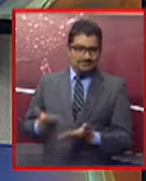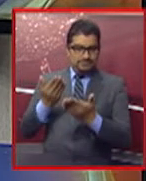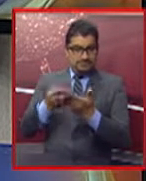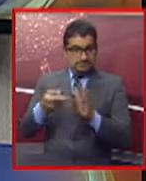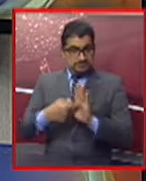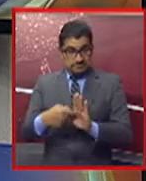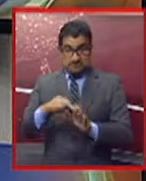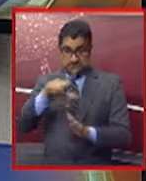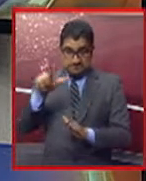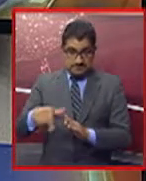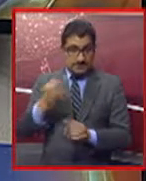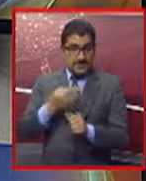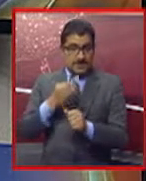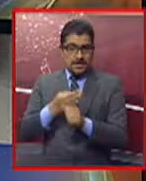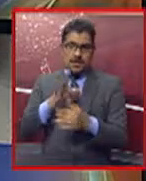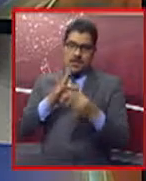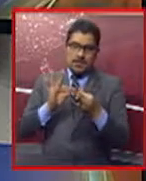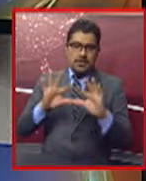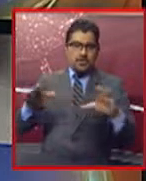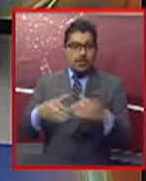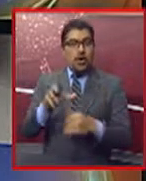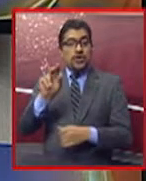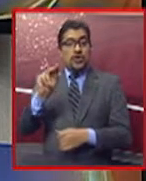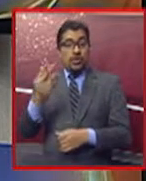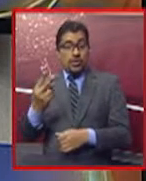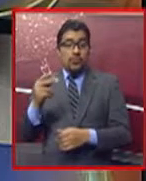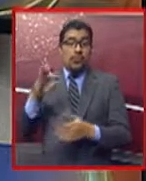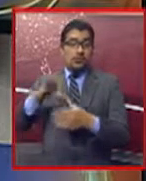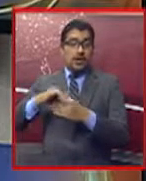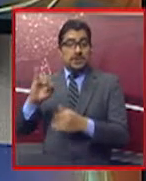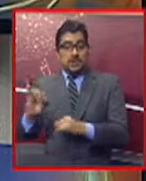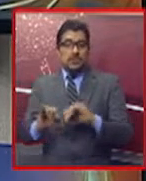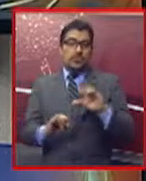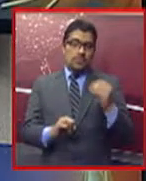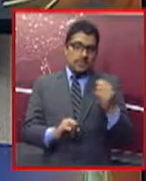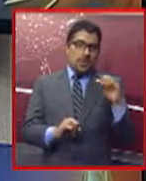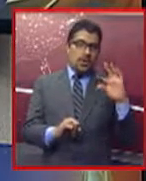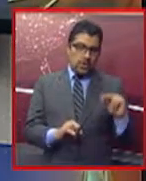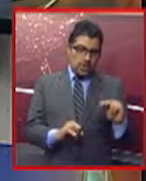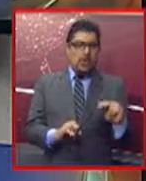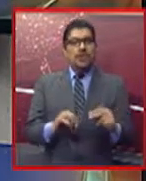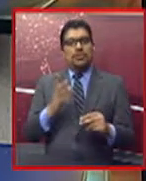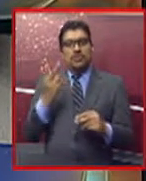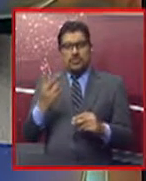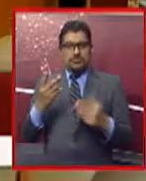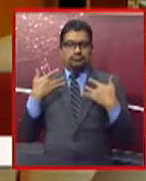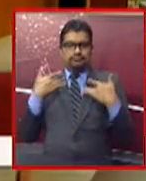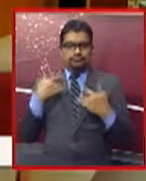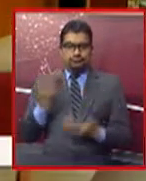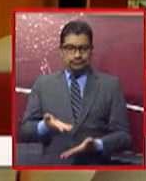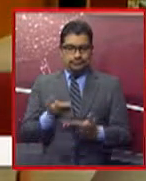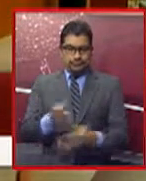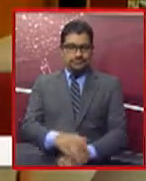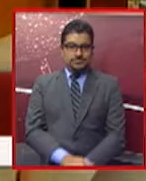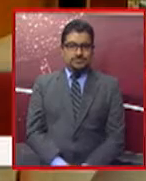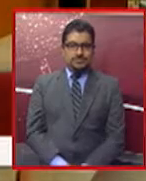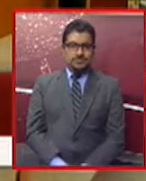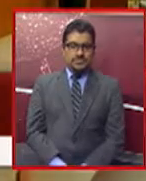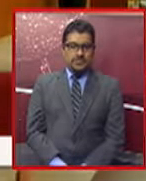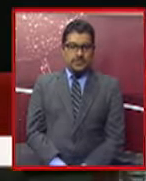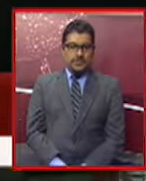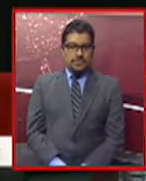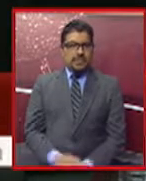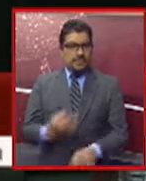en lo general el dictamen con 82 votos a favor, 9 en contra y 2 abstenciones. En consecuencia,